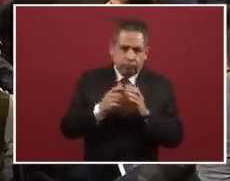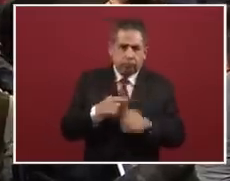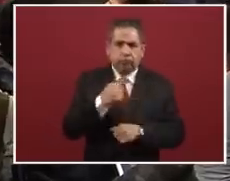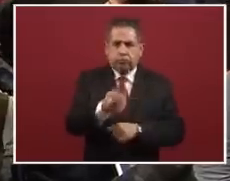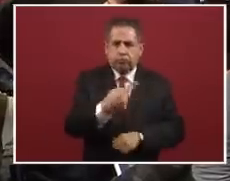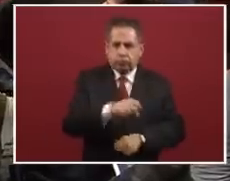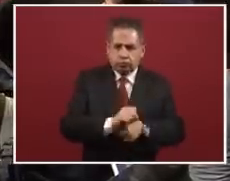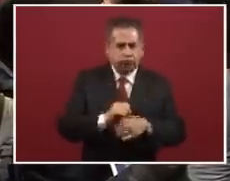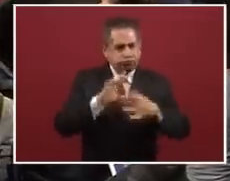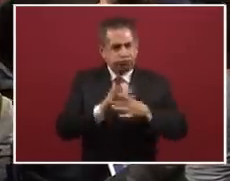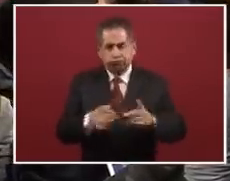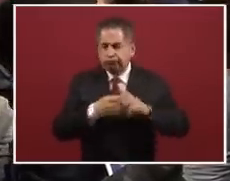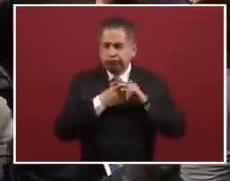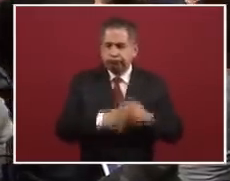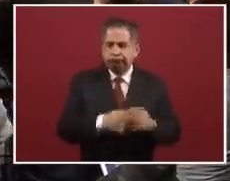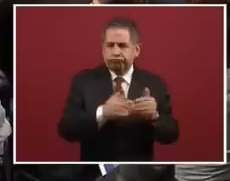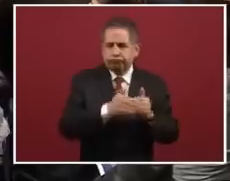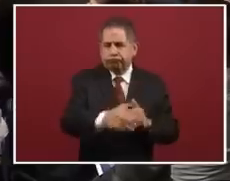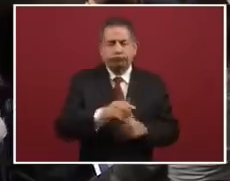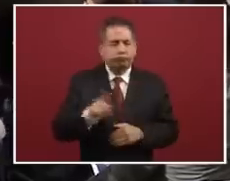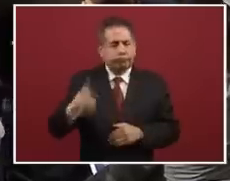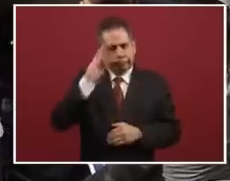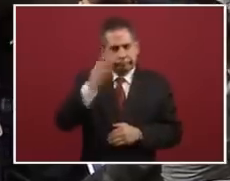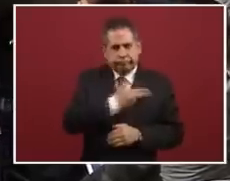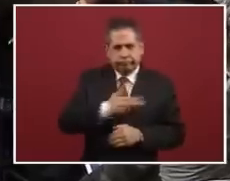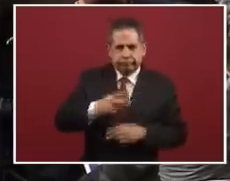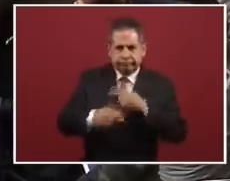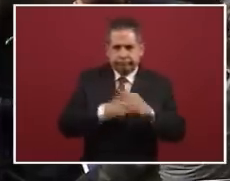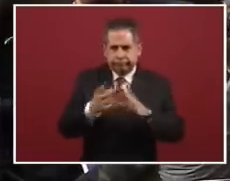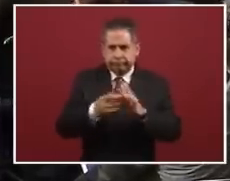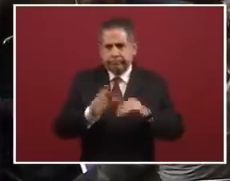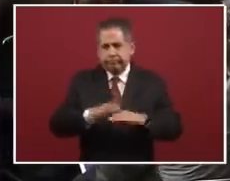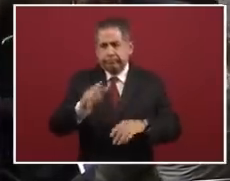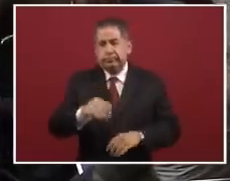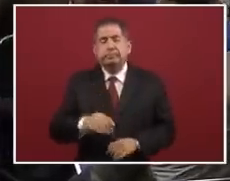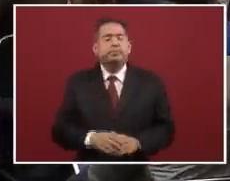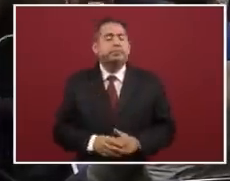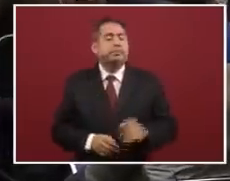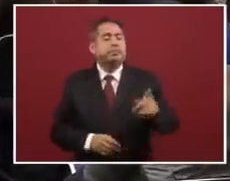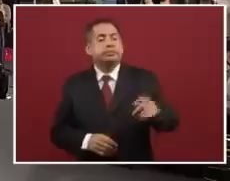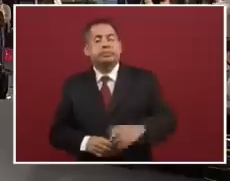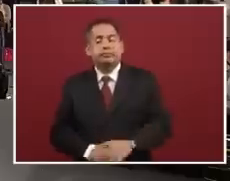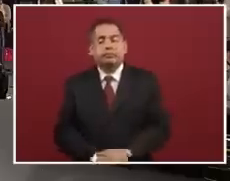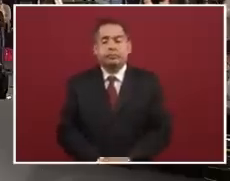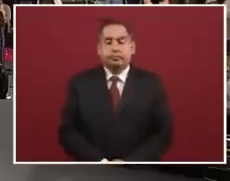entra se arranca y ya el señor presidente dará detalles un poco más tarde. Allá. Canciller, ¿cuáles van a ser los